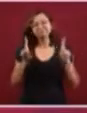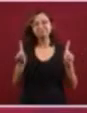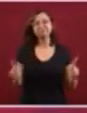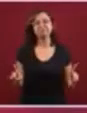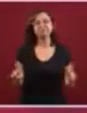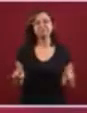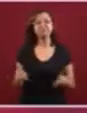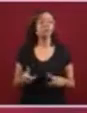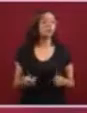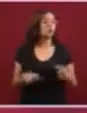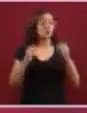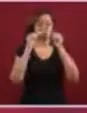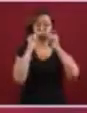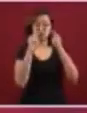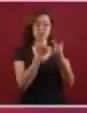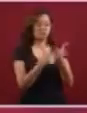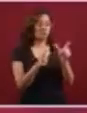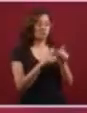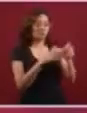Por poderosos que sean,